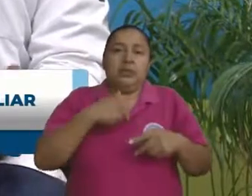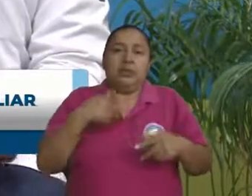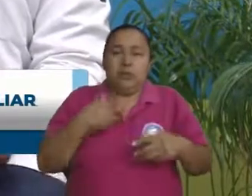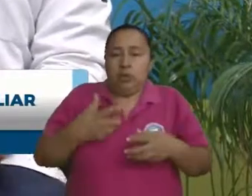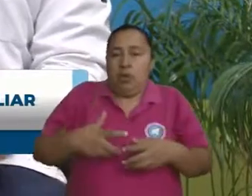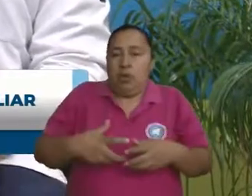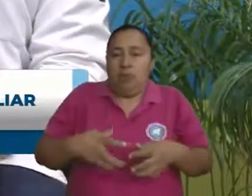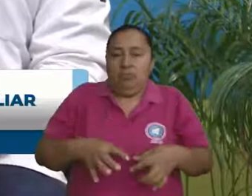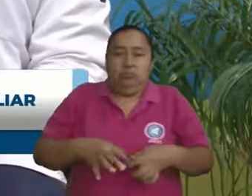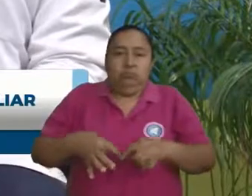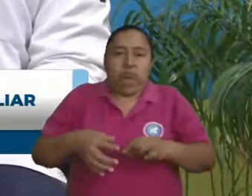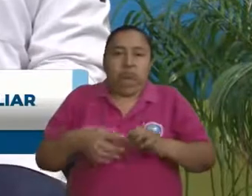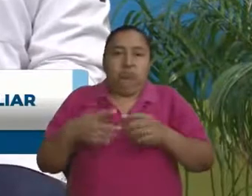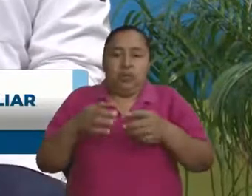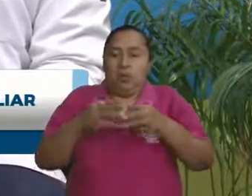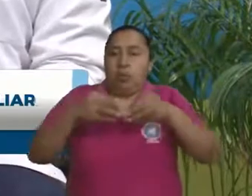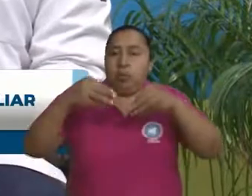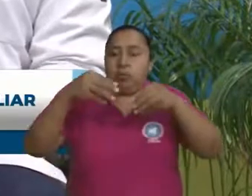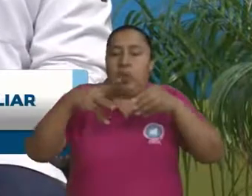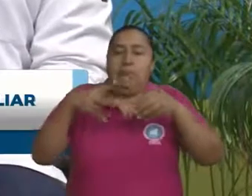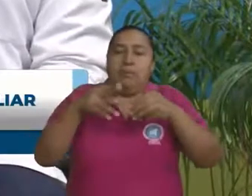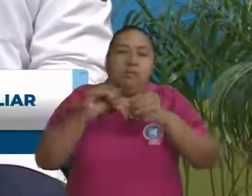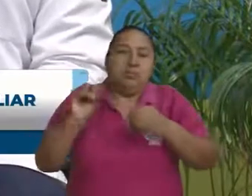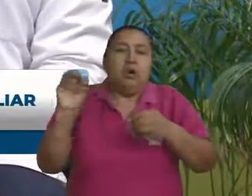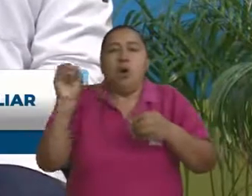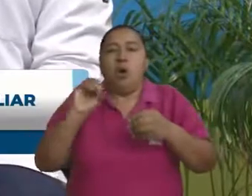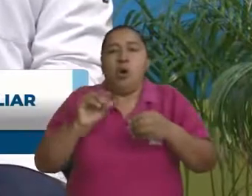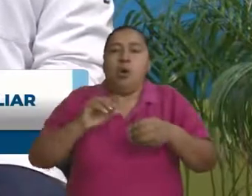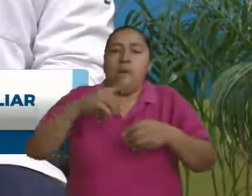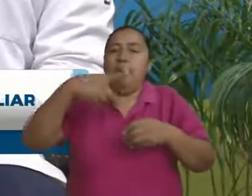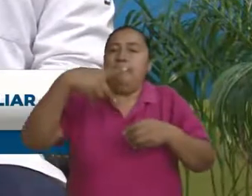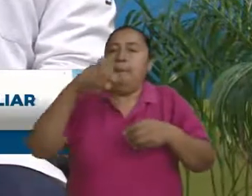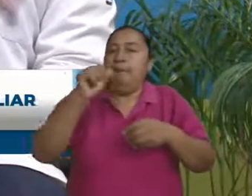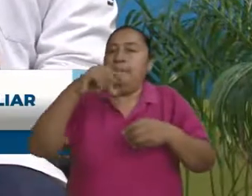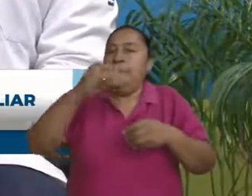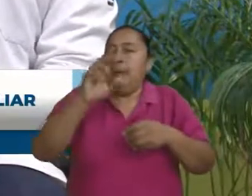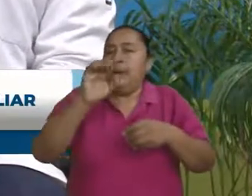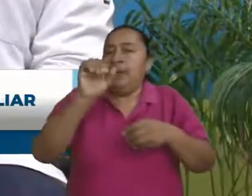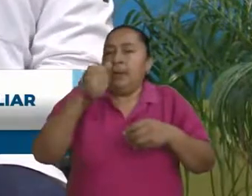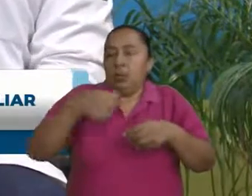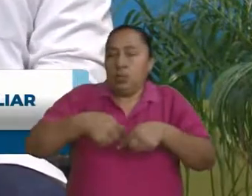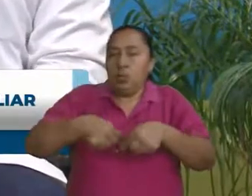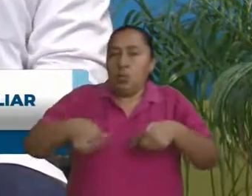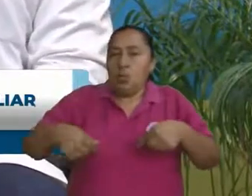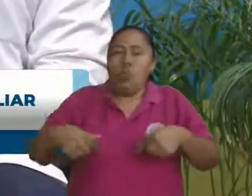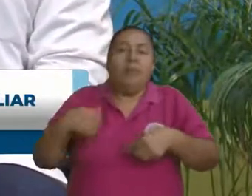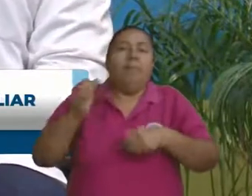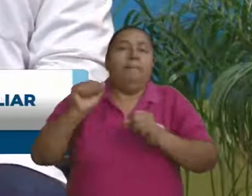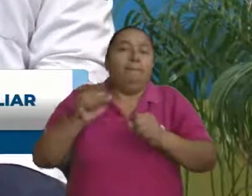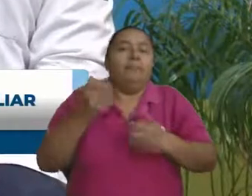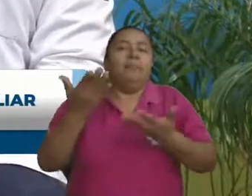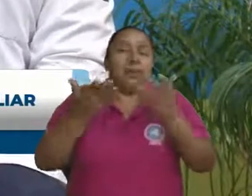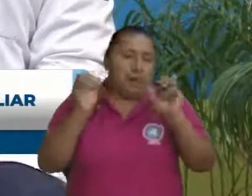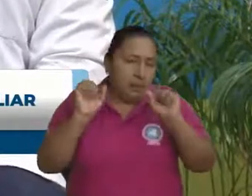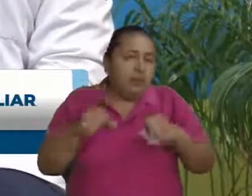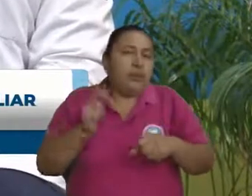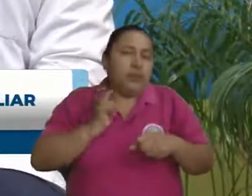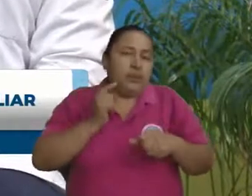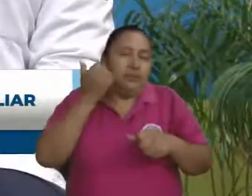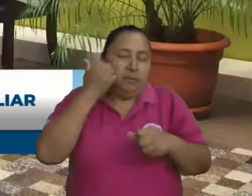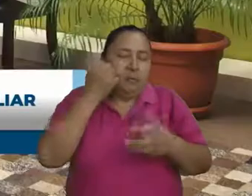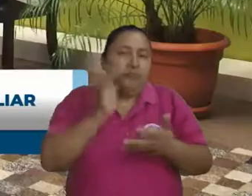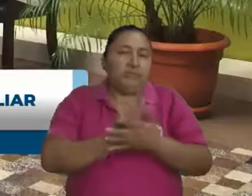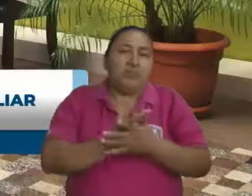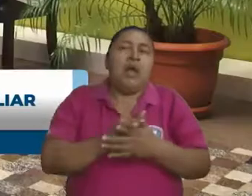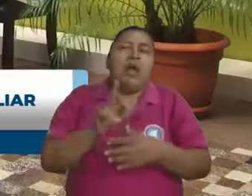del estómago, o se trabajó el páncreas, son pacientes que muy probablemente pueden desarrollar colelitiasis.